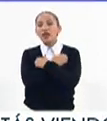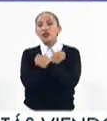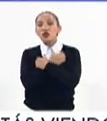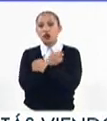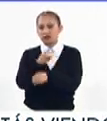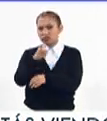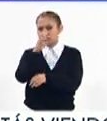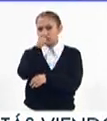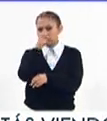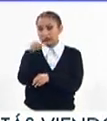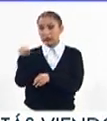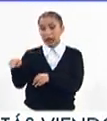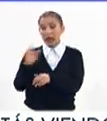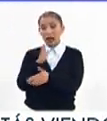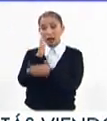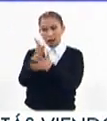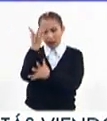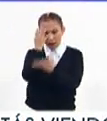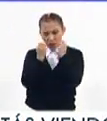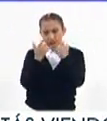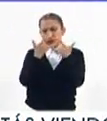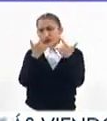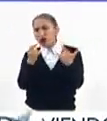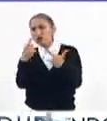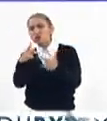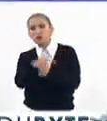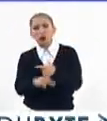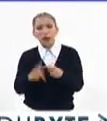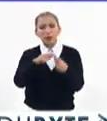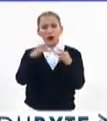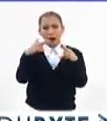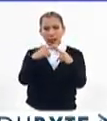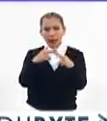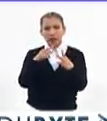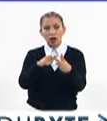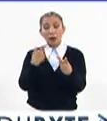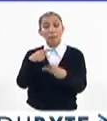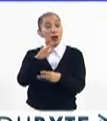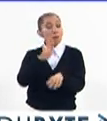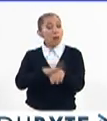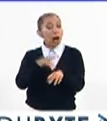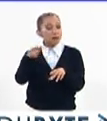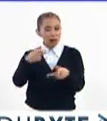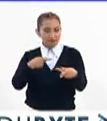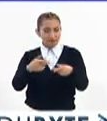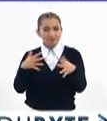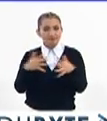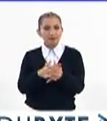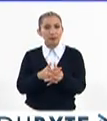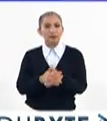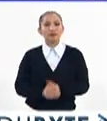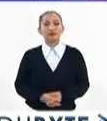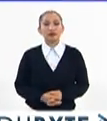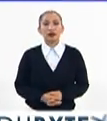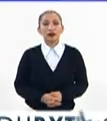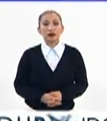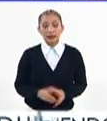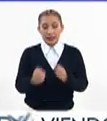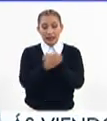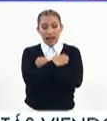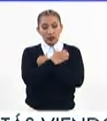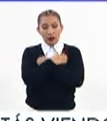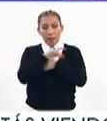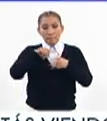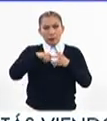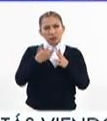era estricta. Ahí acudían para aprender sobre la historia de su pueblo, religión, pero sobre todo para prepararse para la guerra. La